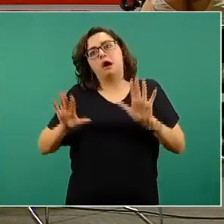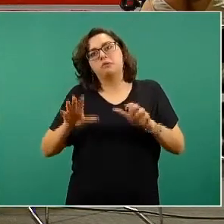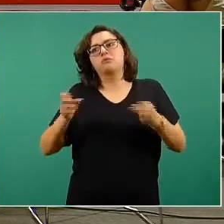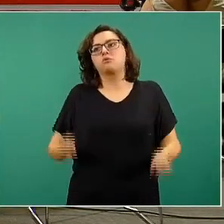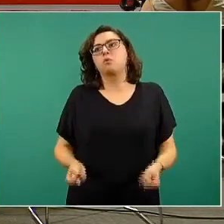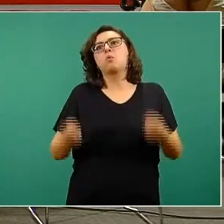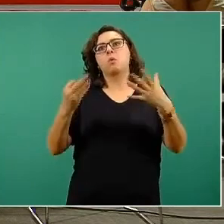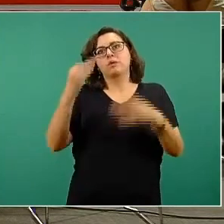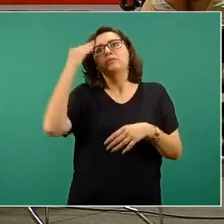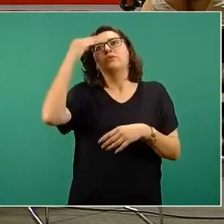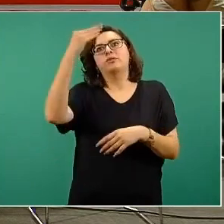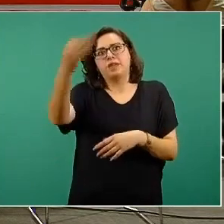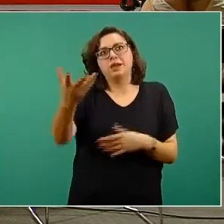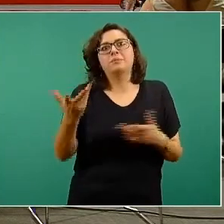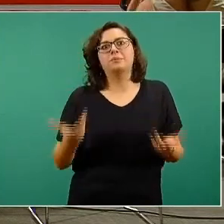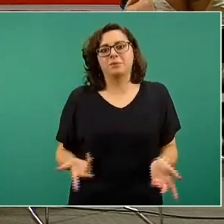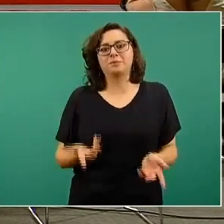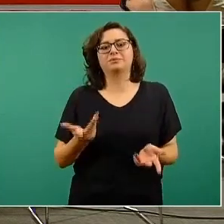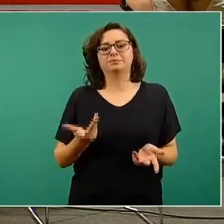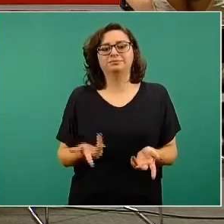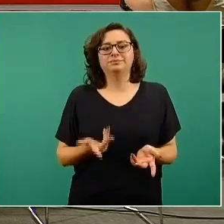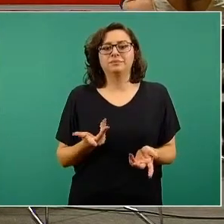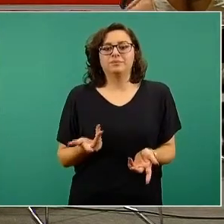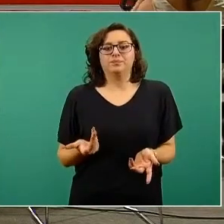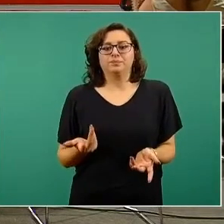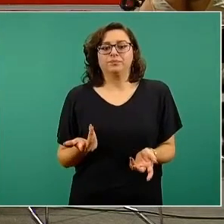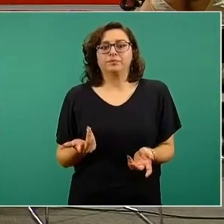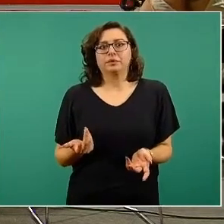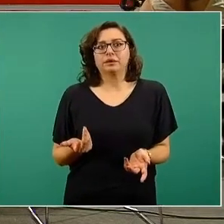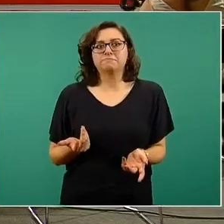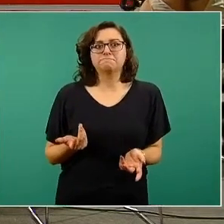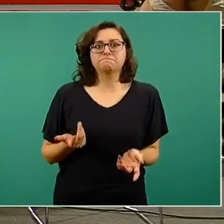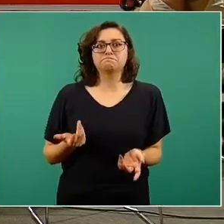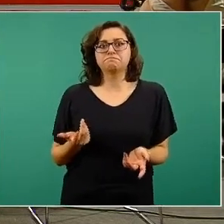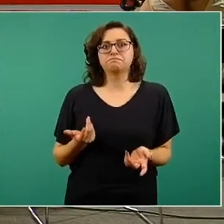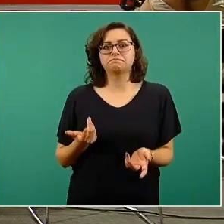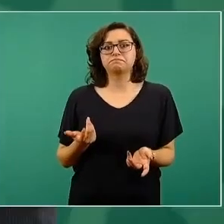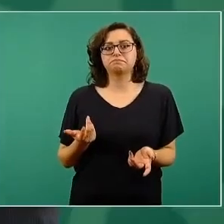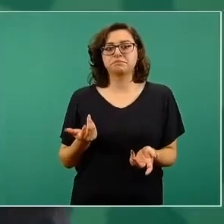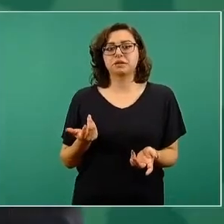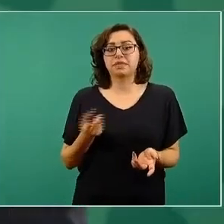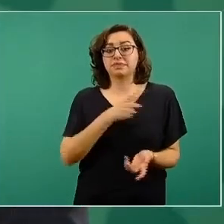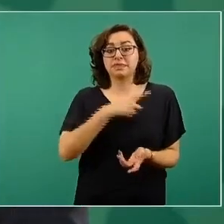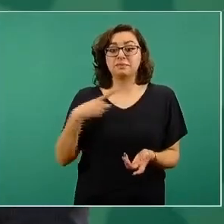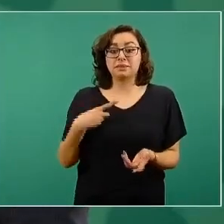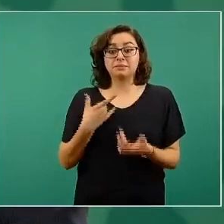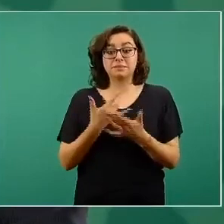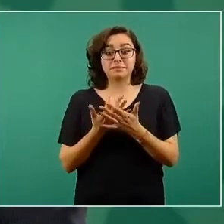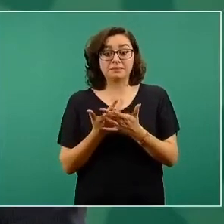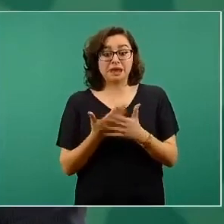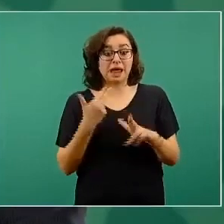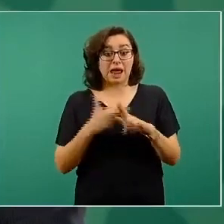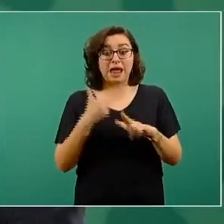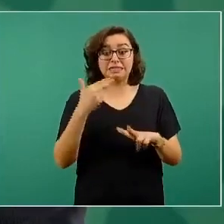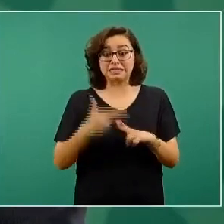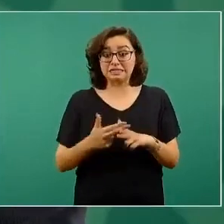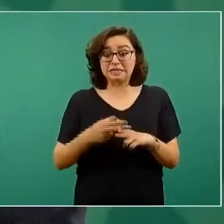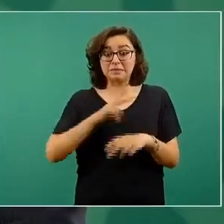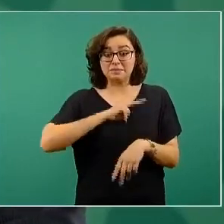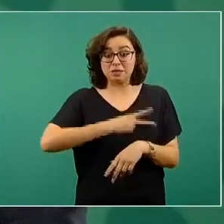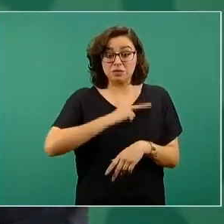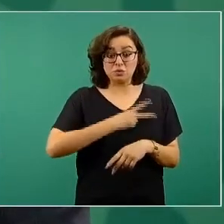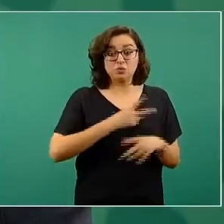infección, pues obviamente está dada uno por la enfermedad en sí, en este caso el microorganismo que la